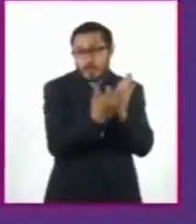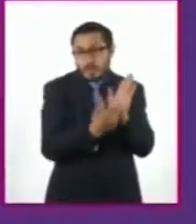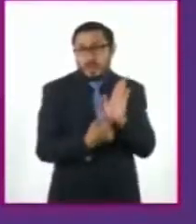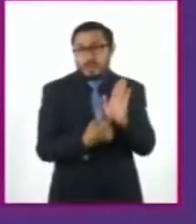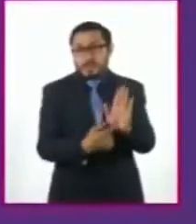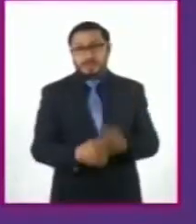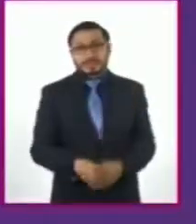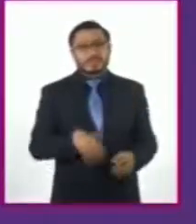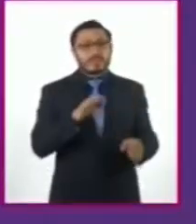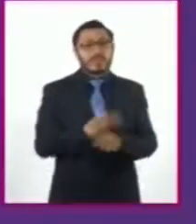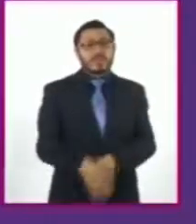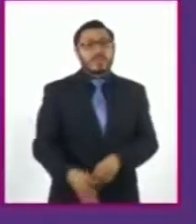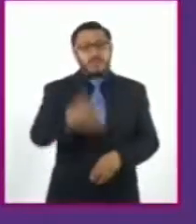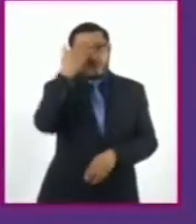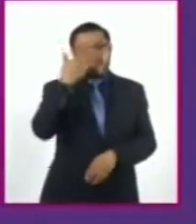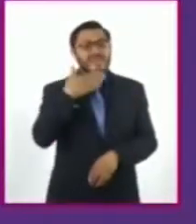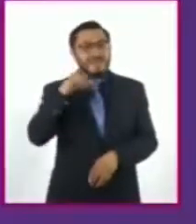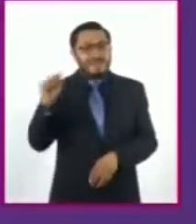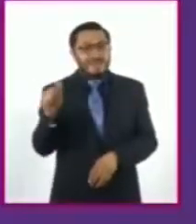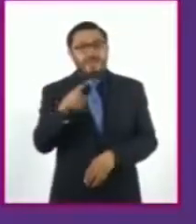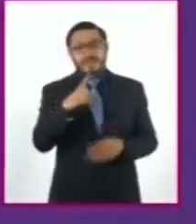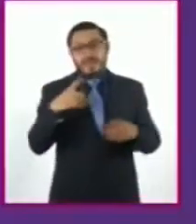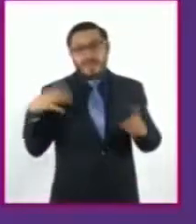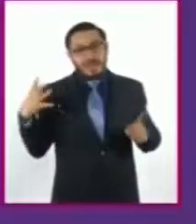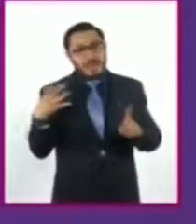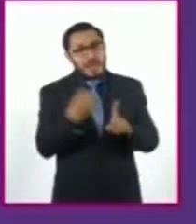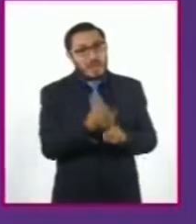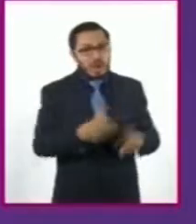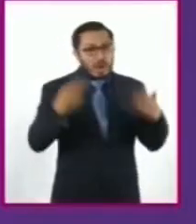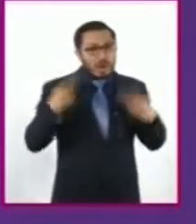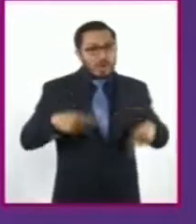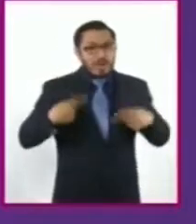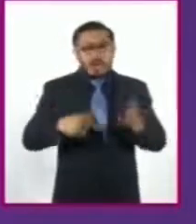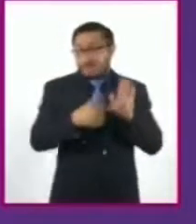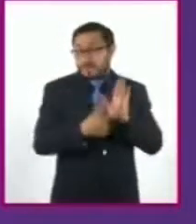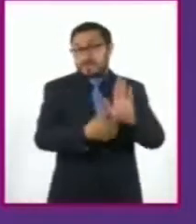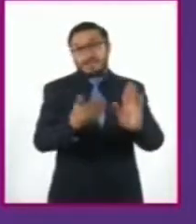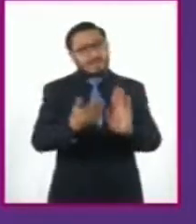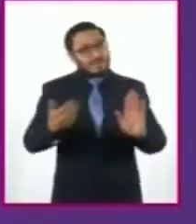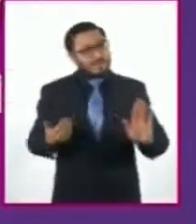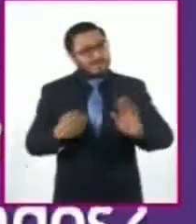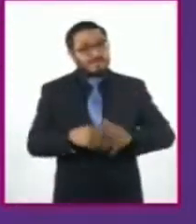¿Qué potencialidades lograron los personajes antes mencionados?